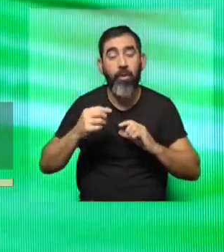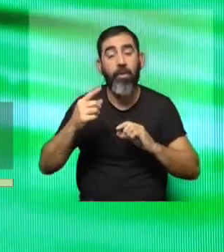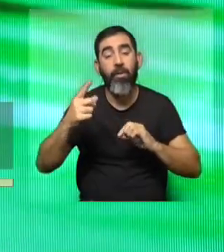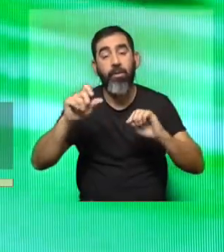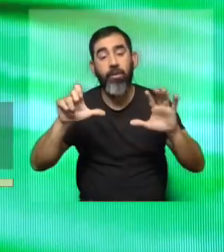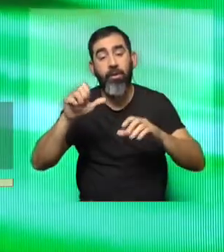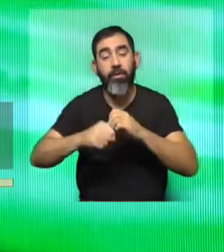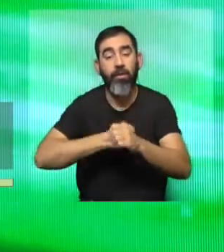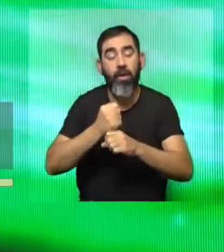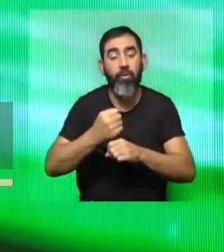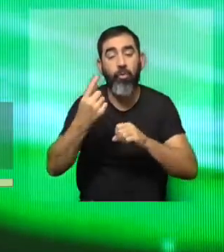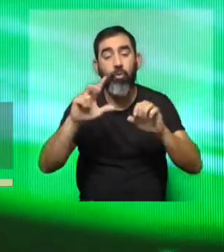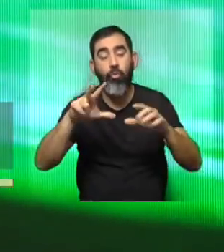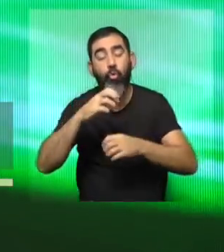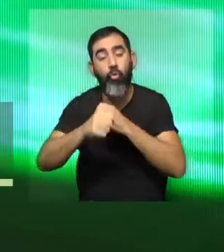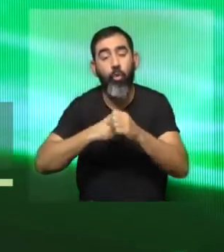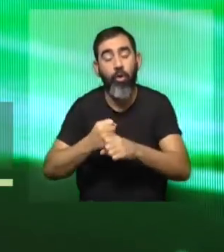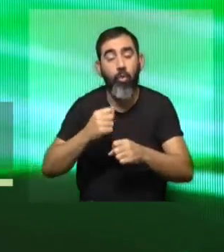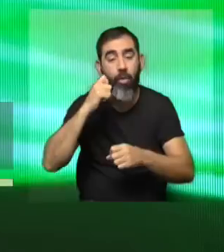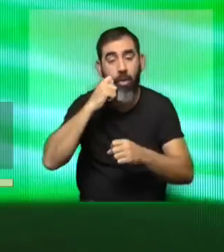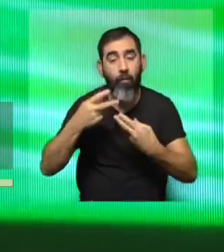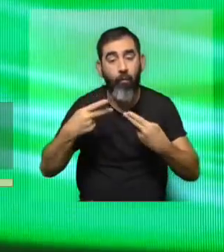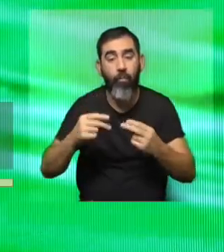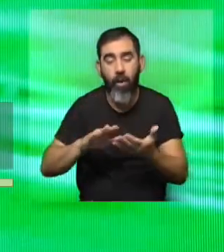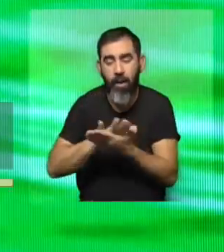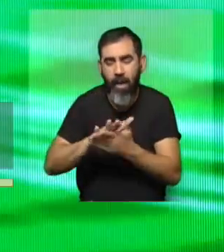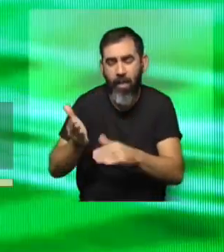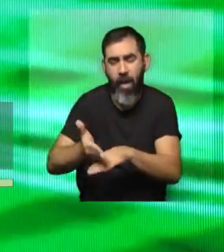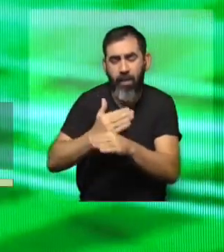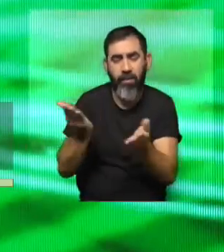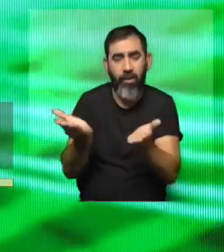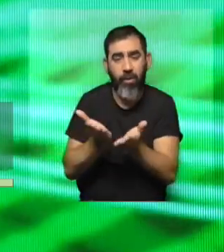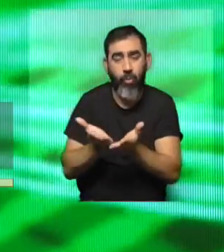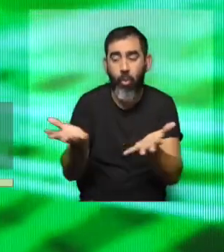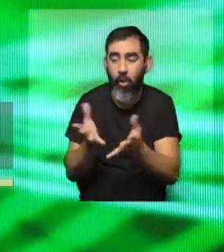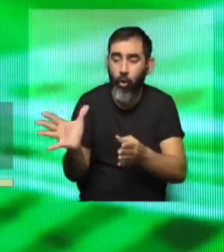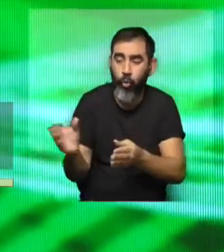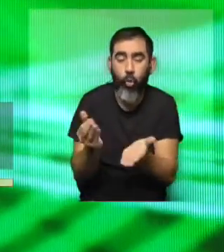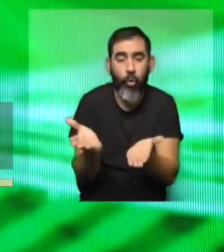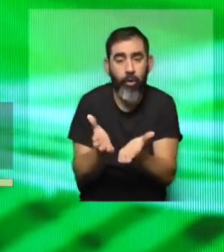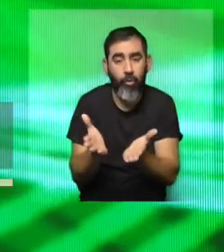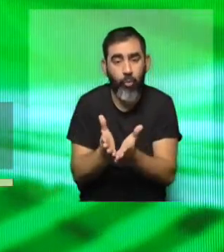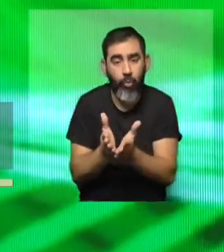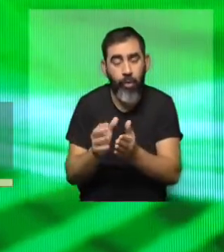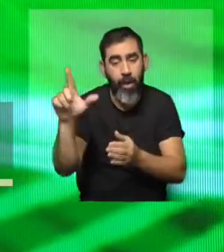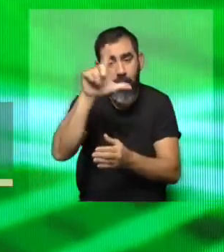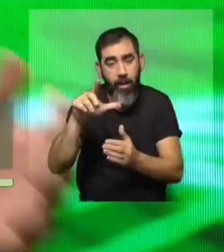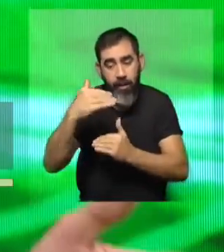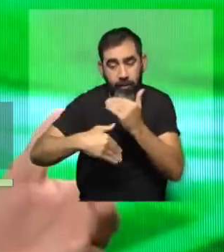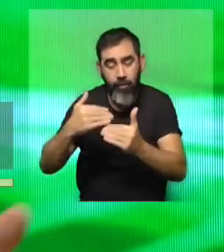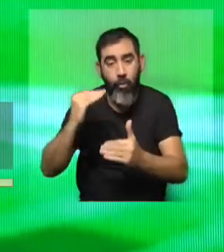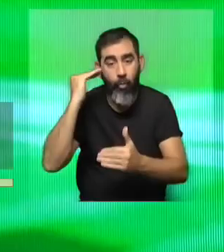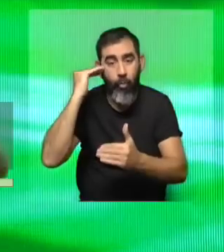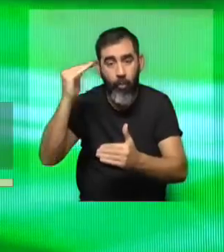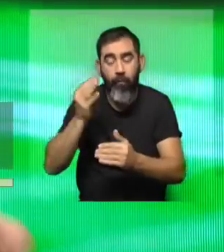16 suicidio de fútbol sin ningún estudiado cuando arrancaron a jugar al fútbol y ahora todos estudian están encaminado en el Liceo los